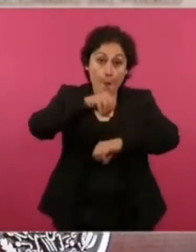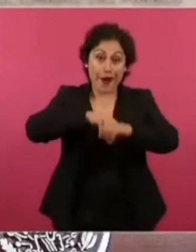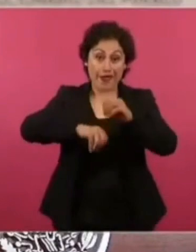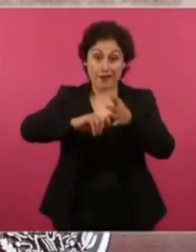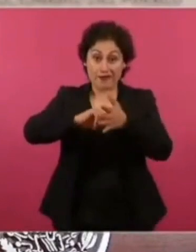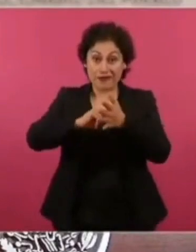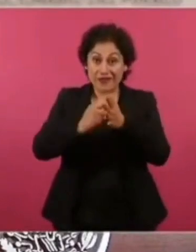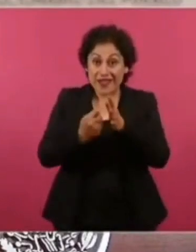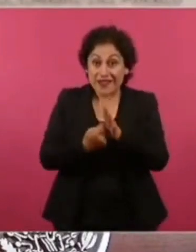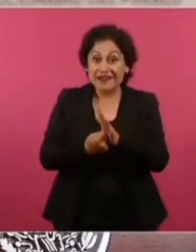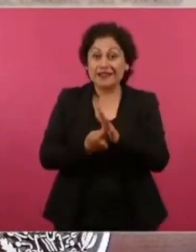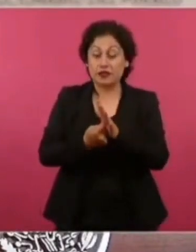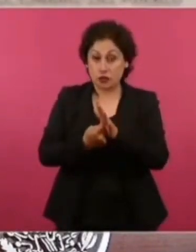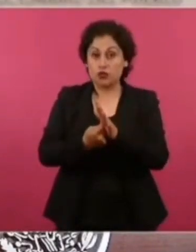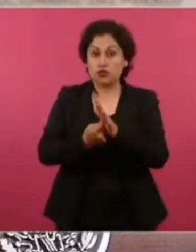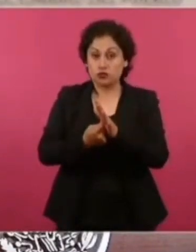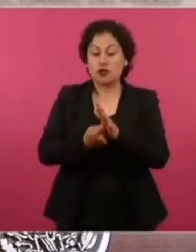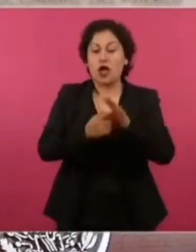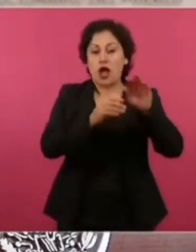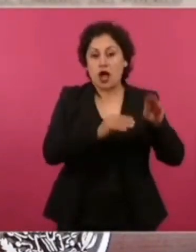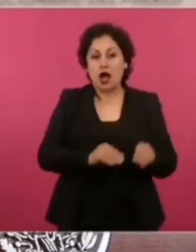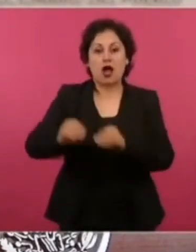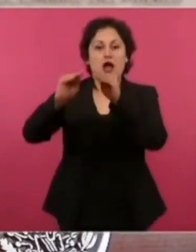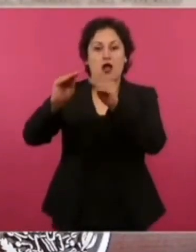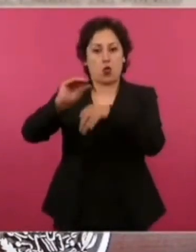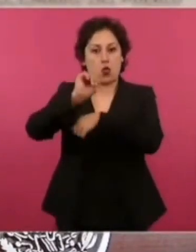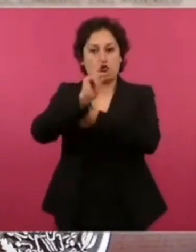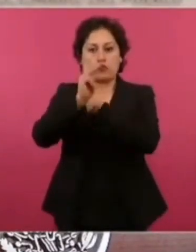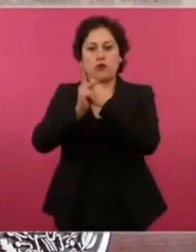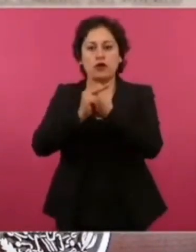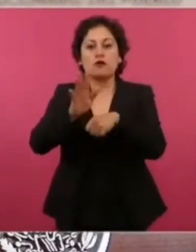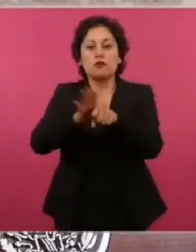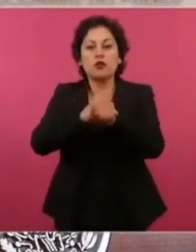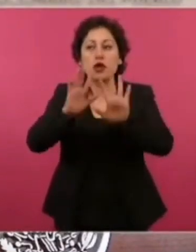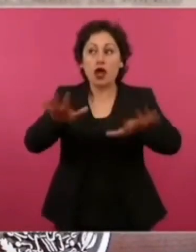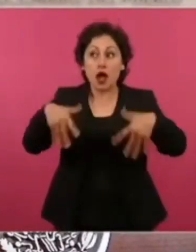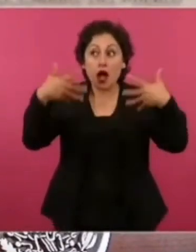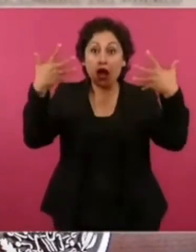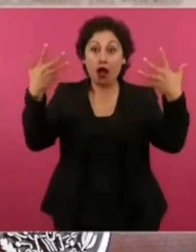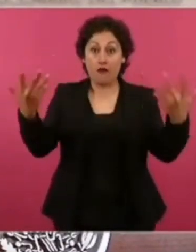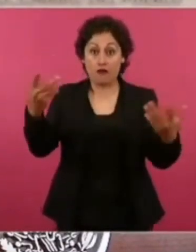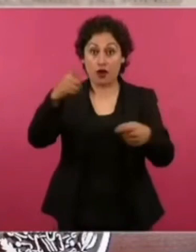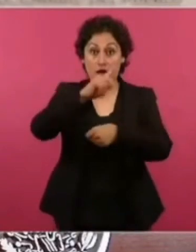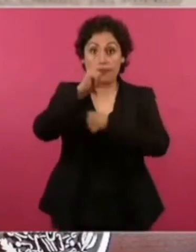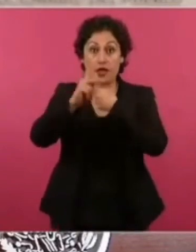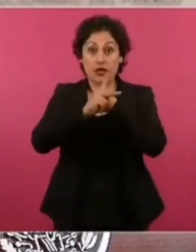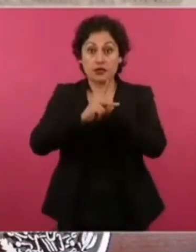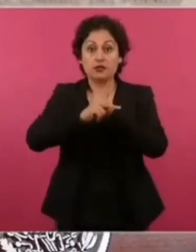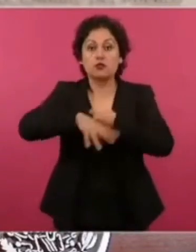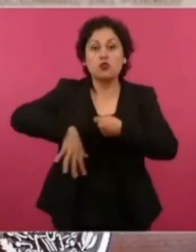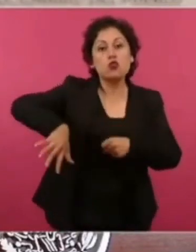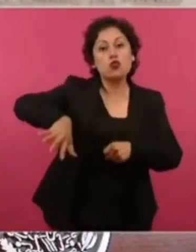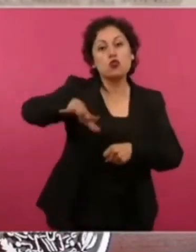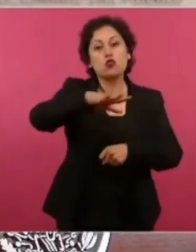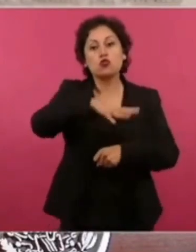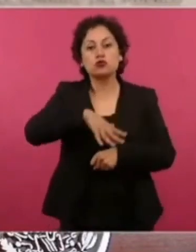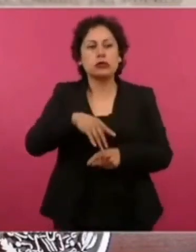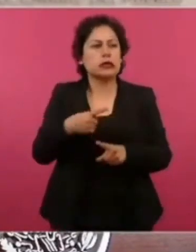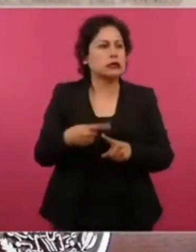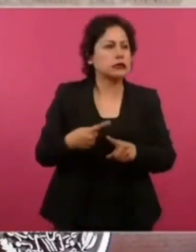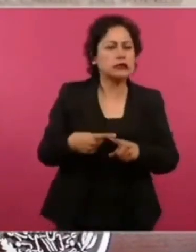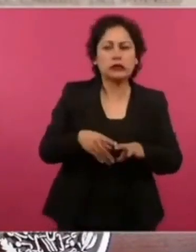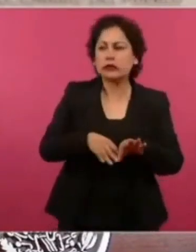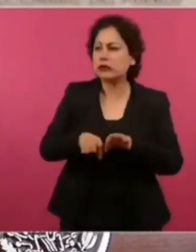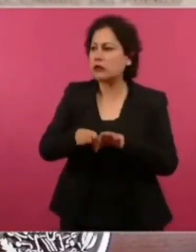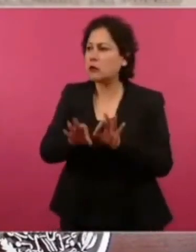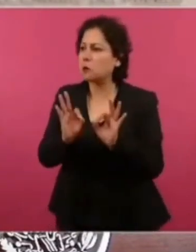reclutando trabajadores, porque hace falta fuerza de trabajo, mano de obra en Estados Unidos. En